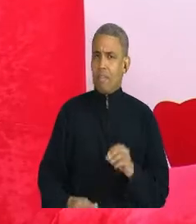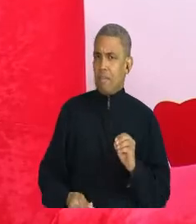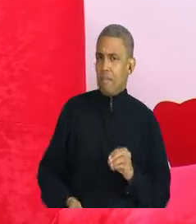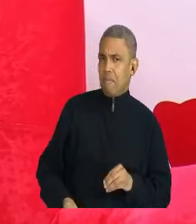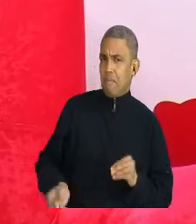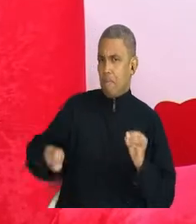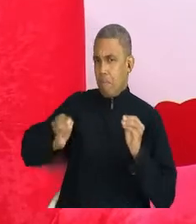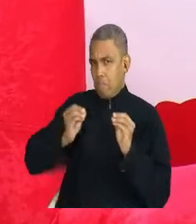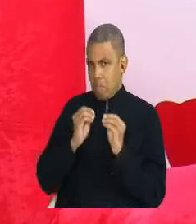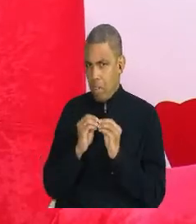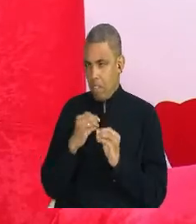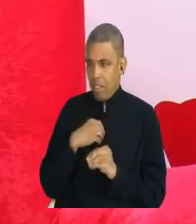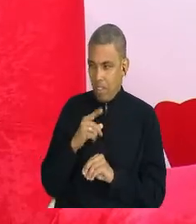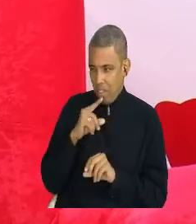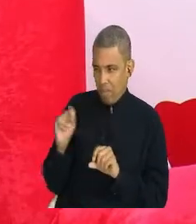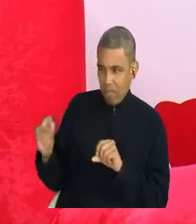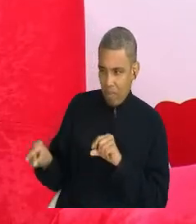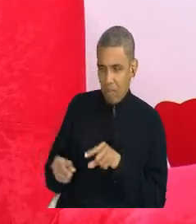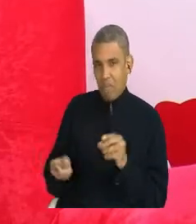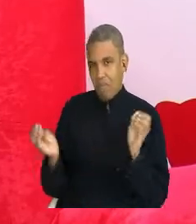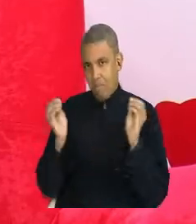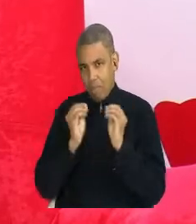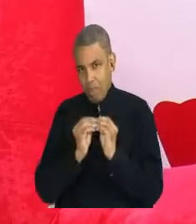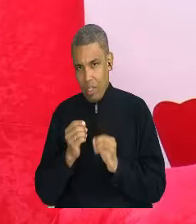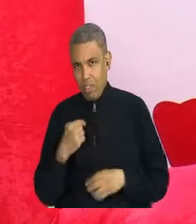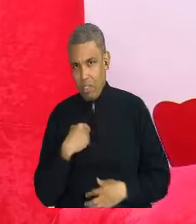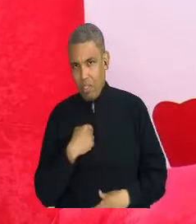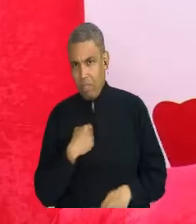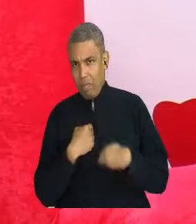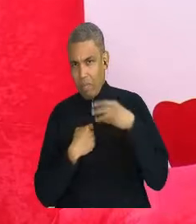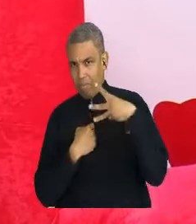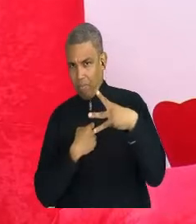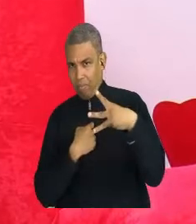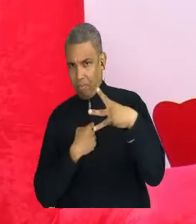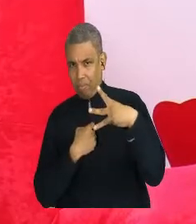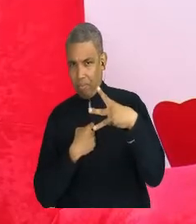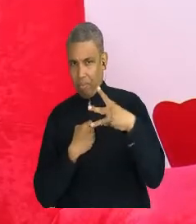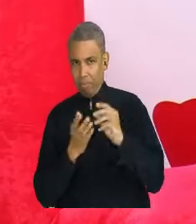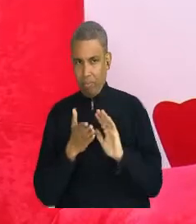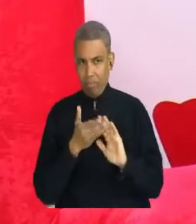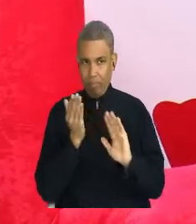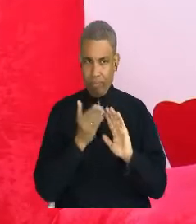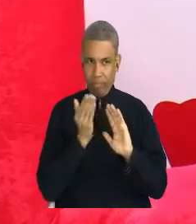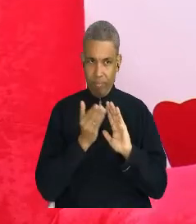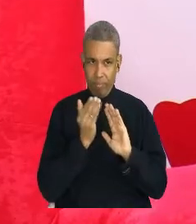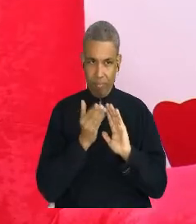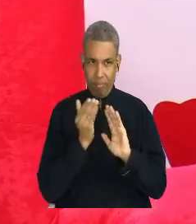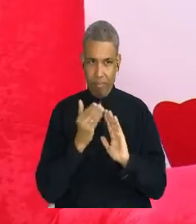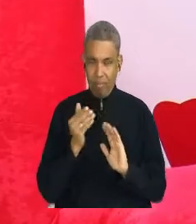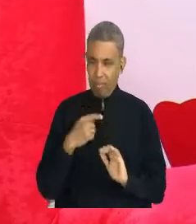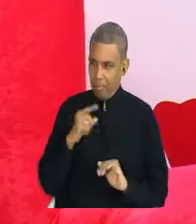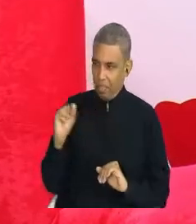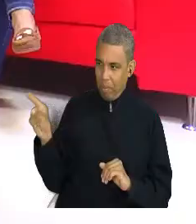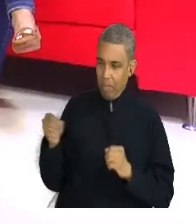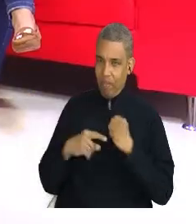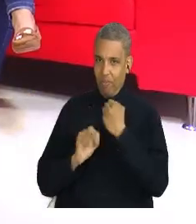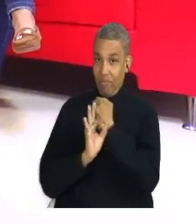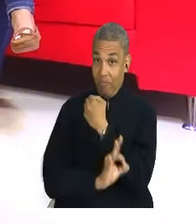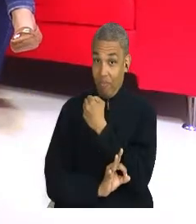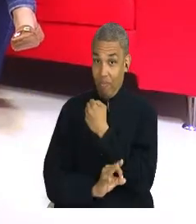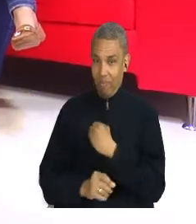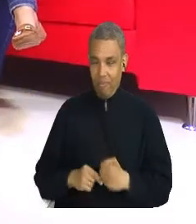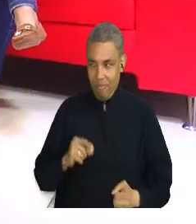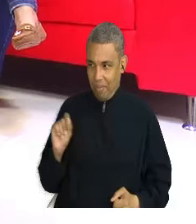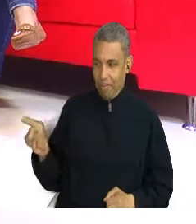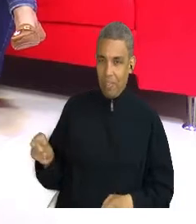nuestros invitados, y el día de hoy preparé unas 3 preguntitas, son súper fáciles para ti. Entonces,